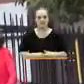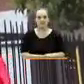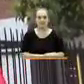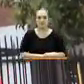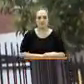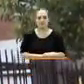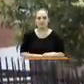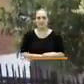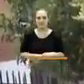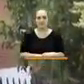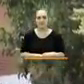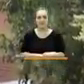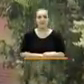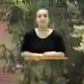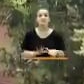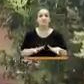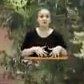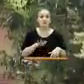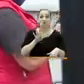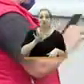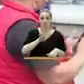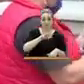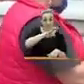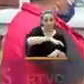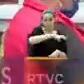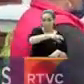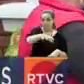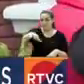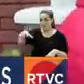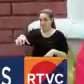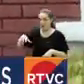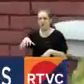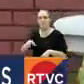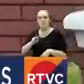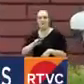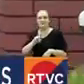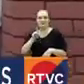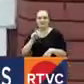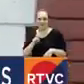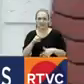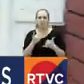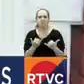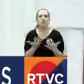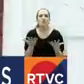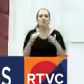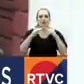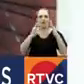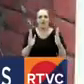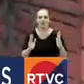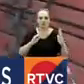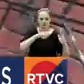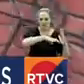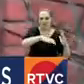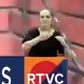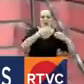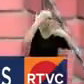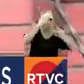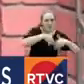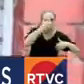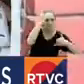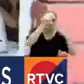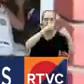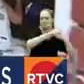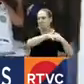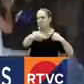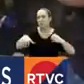26 emprendimientos locales se encuentran instalados en la Casa de la Paz, ubicada en el centro oriente de la capital. El proyecto es